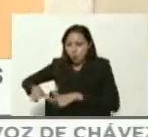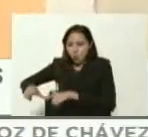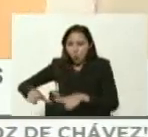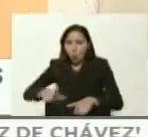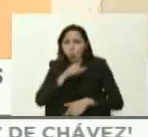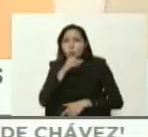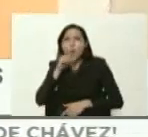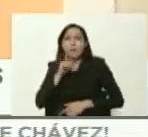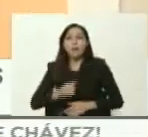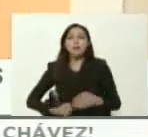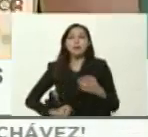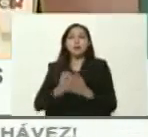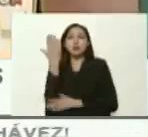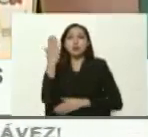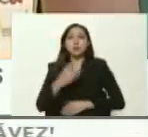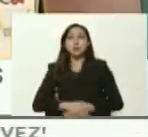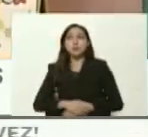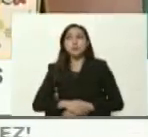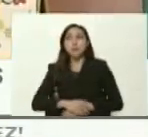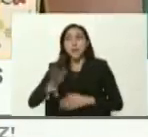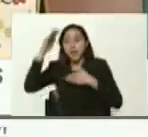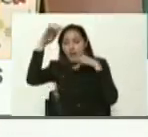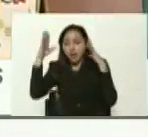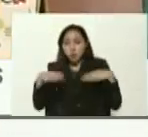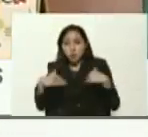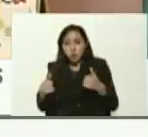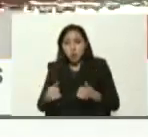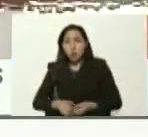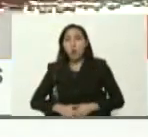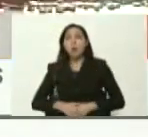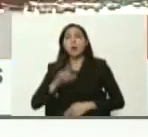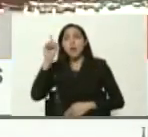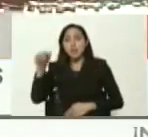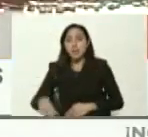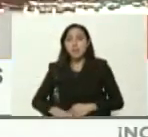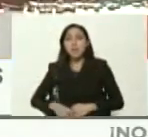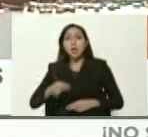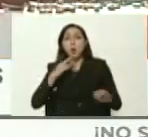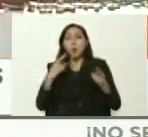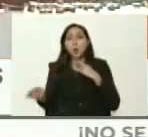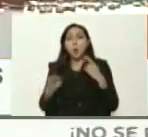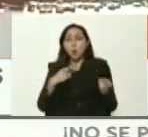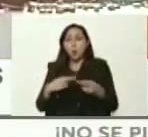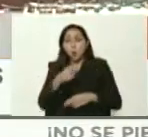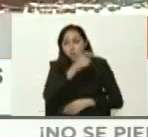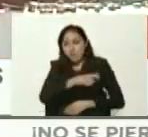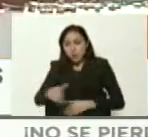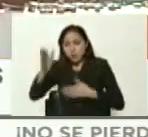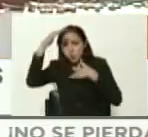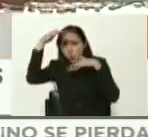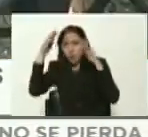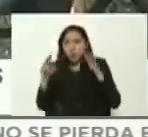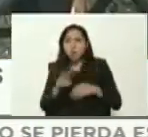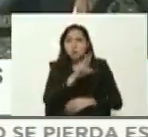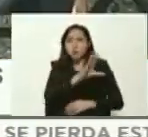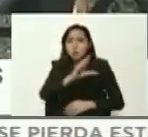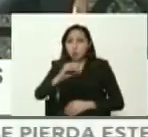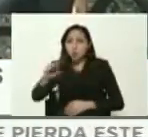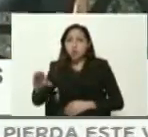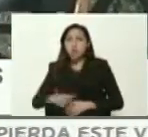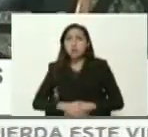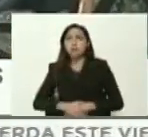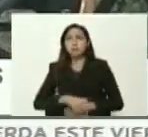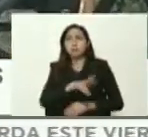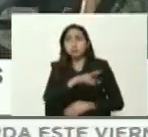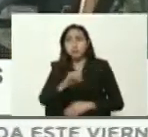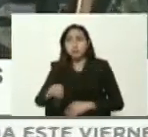desde allí tenemos un módulo de salud, un comedor que se atienden 200 misioneros. Tenemos un Karen que se atienden 30